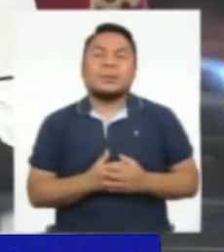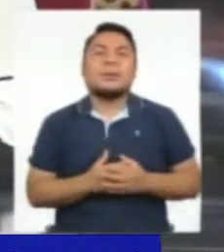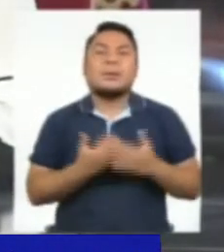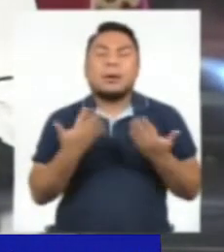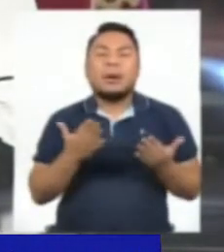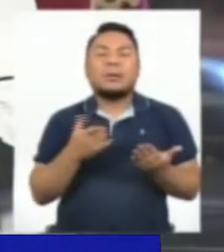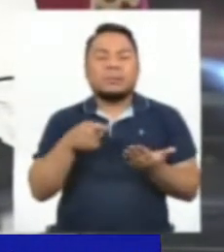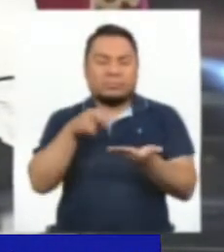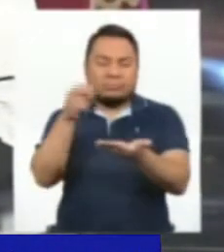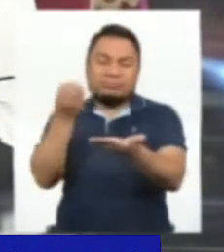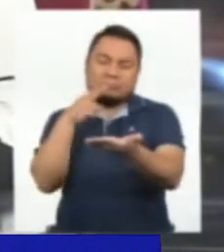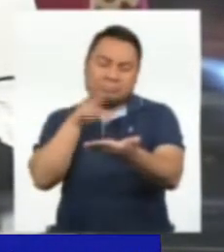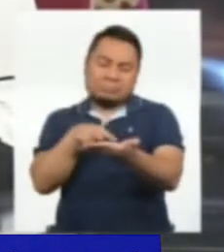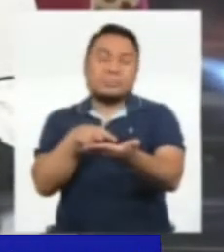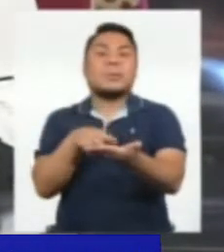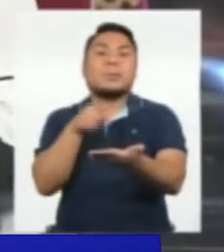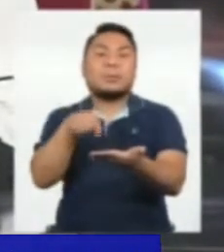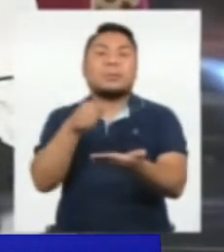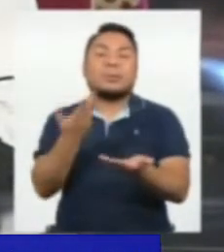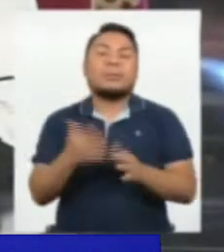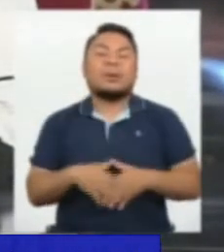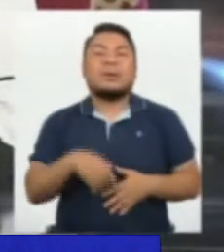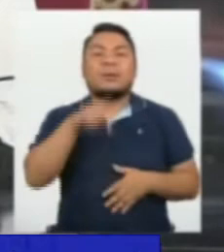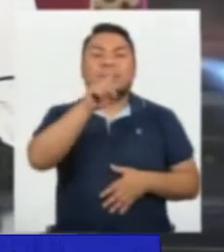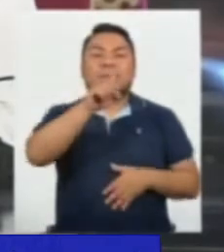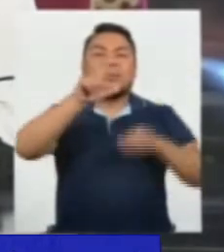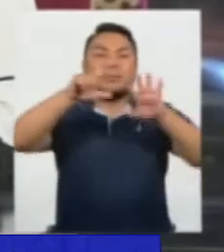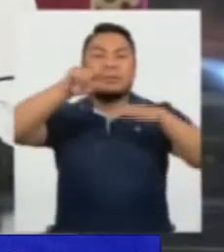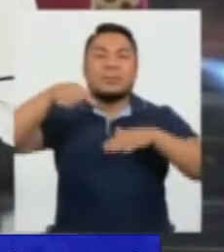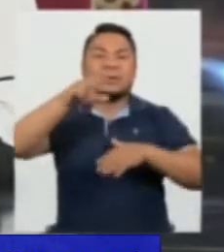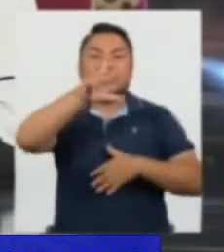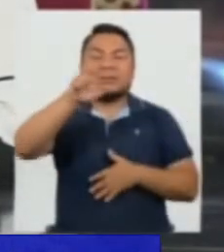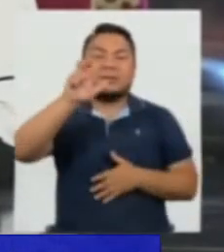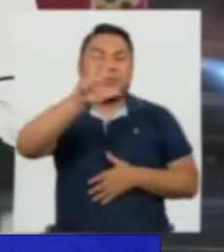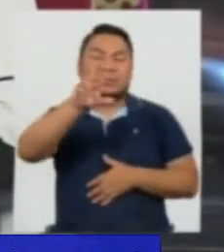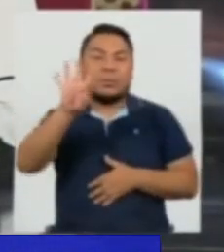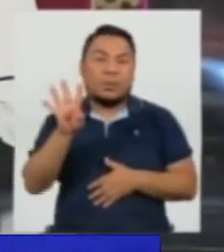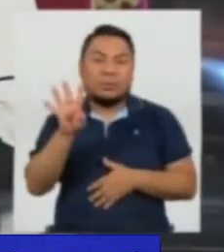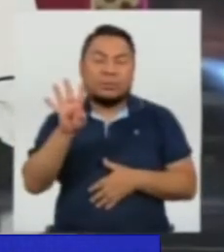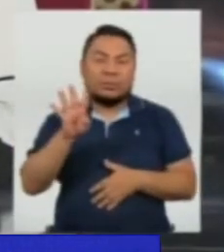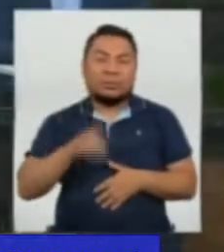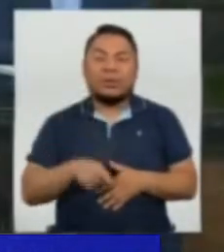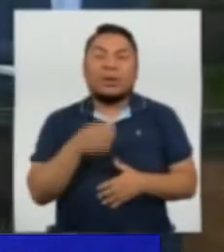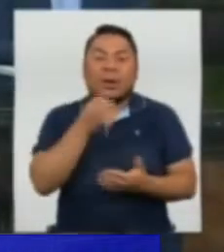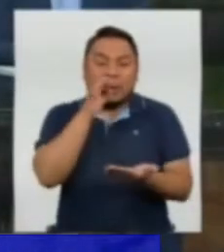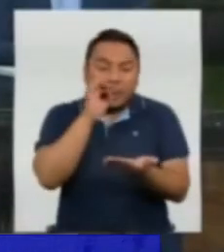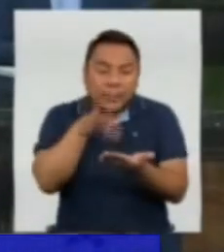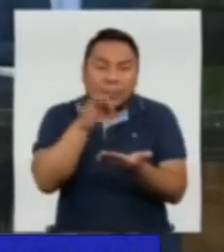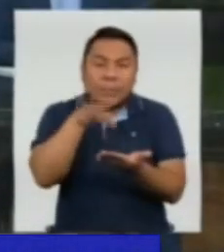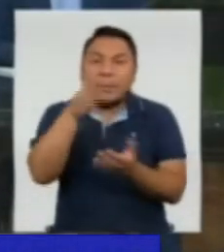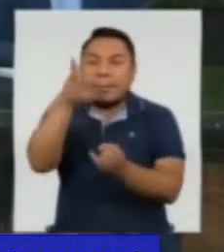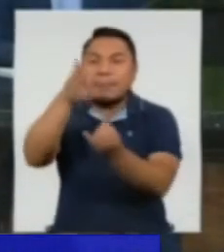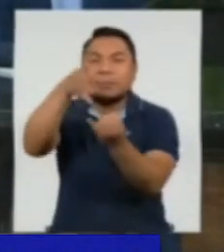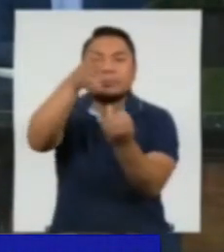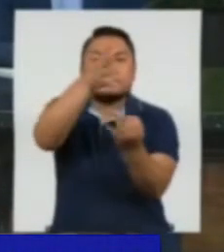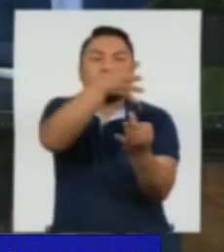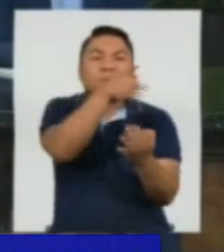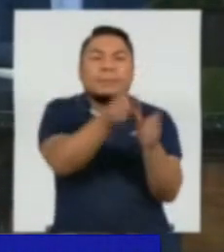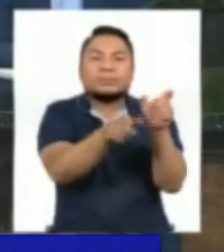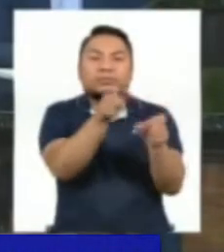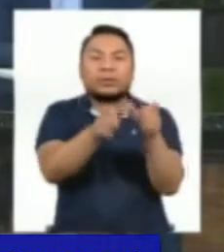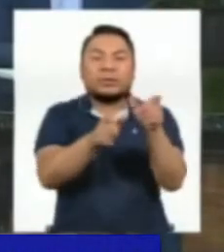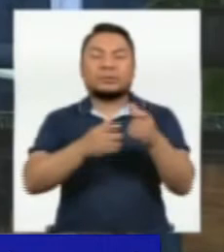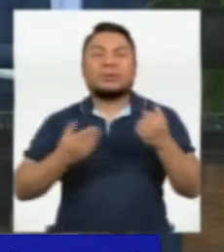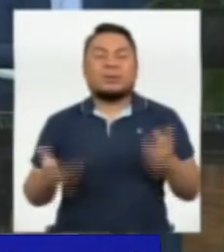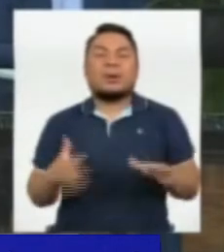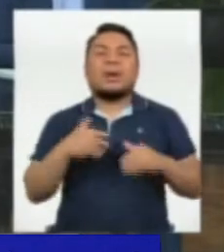es que hay de las 17 mil 334 pruebas realizadas tenemos